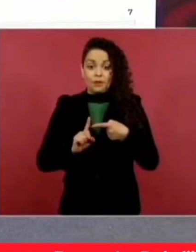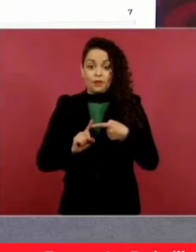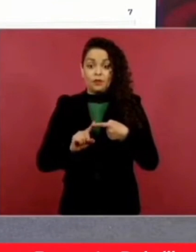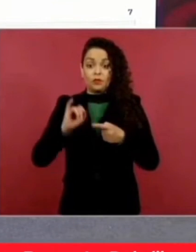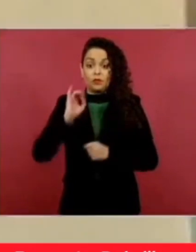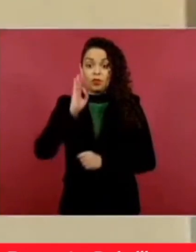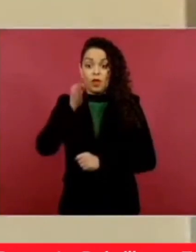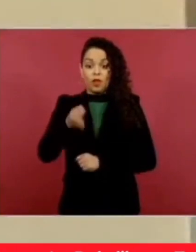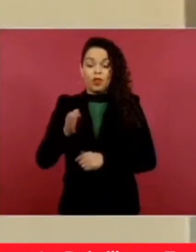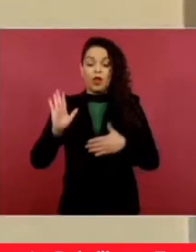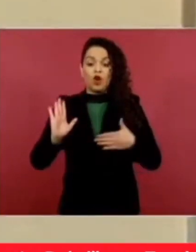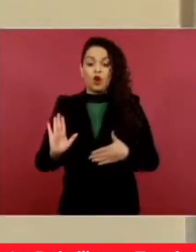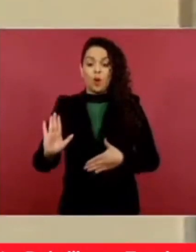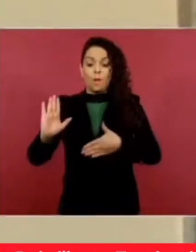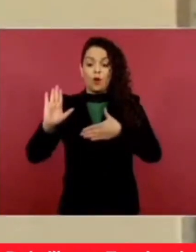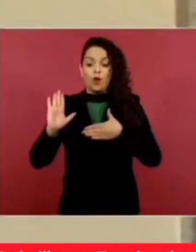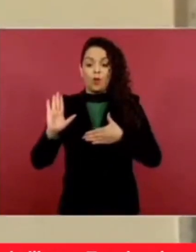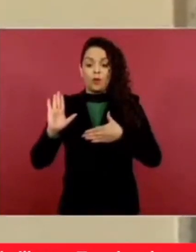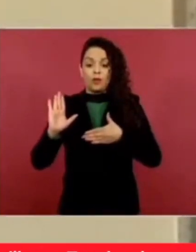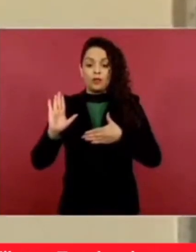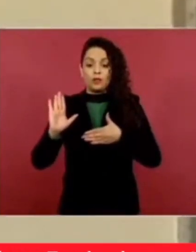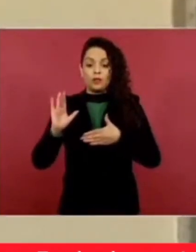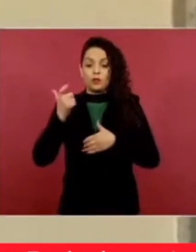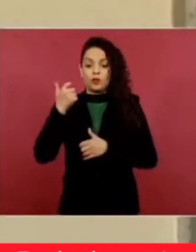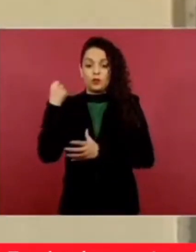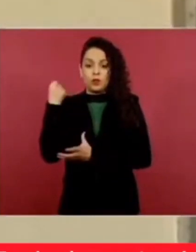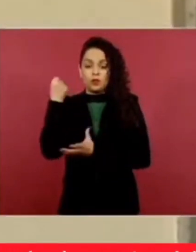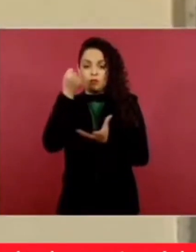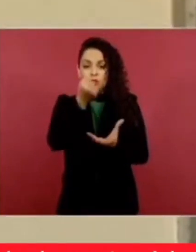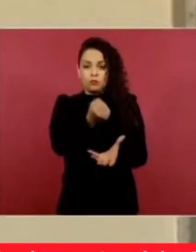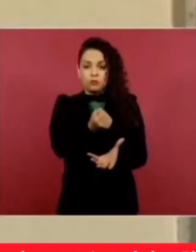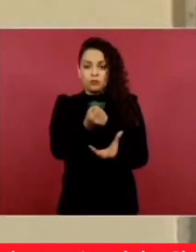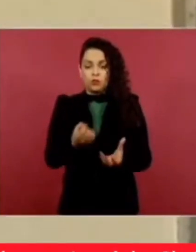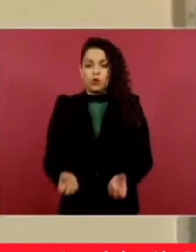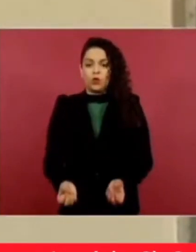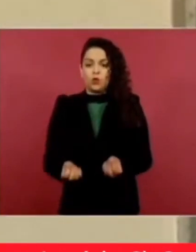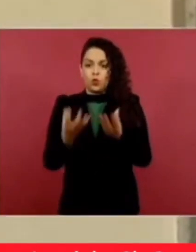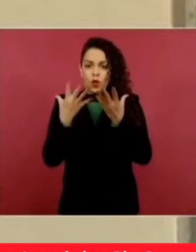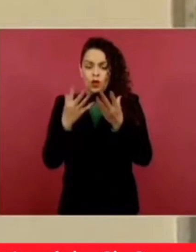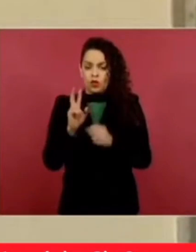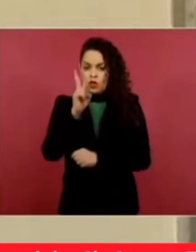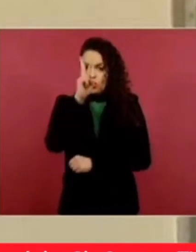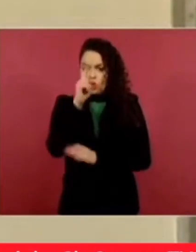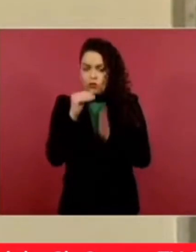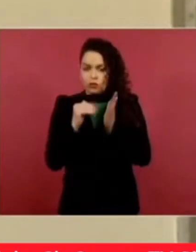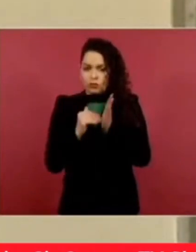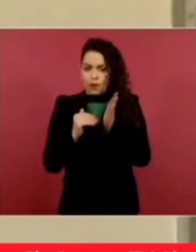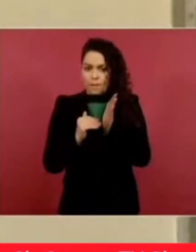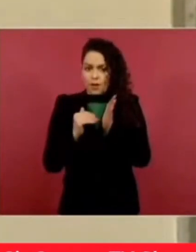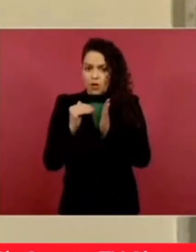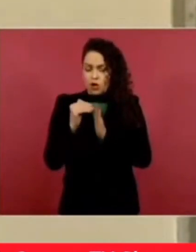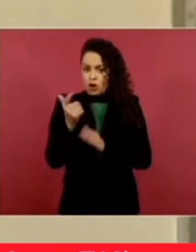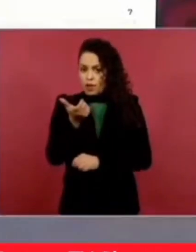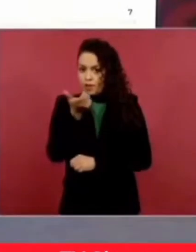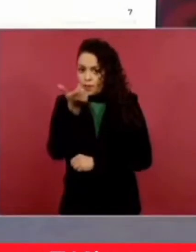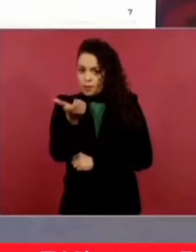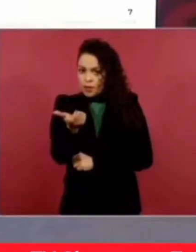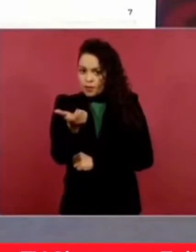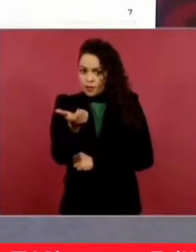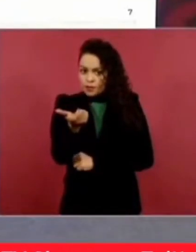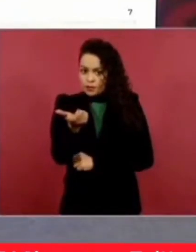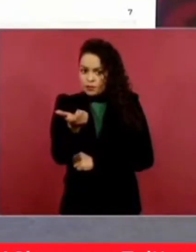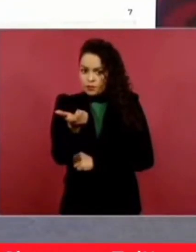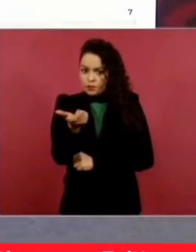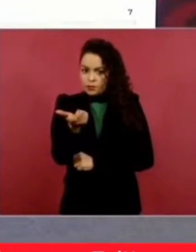de un monto inicial comprometido de 2,000 millones de pesos, que lo iban a venir